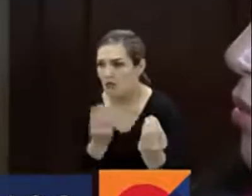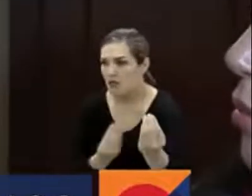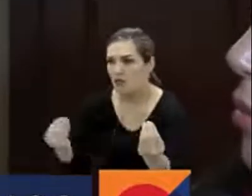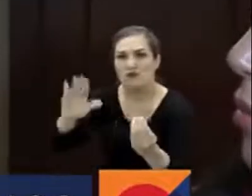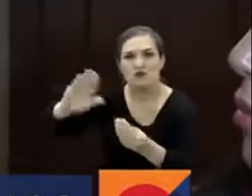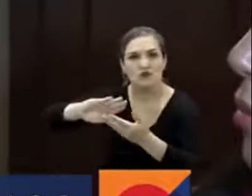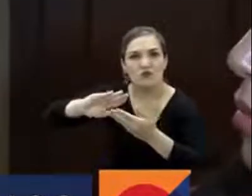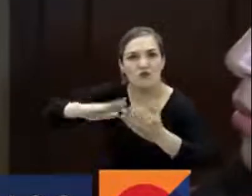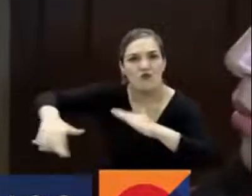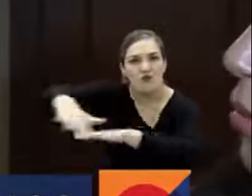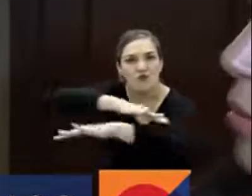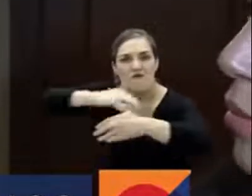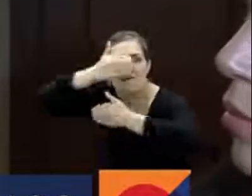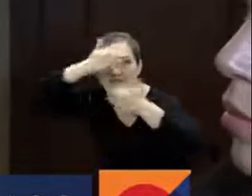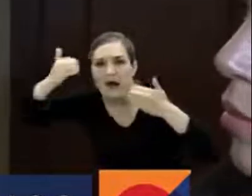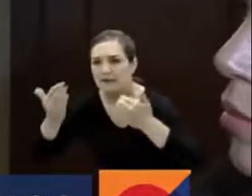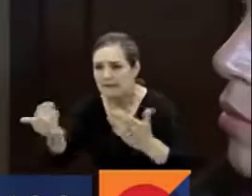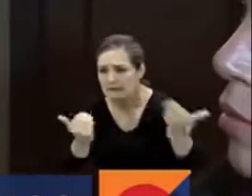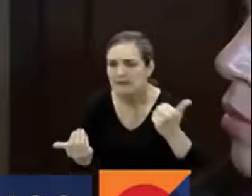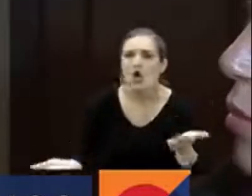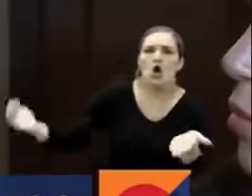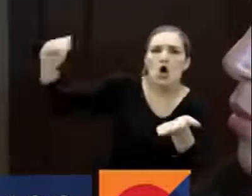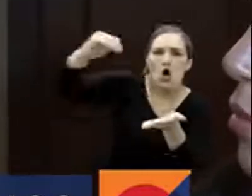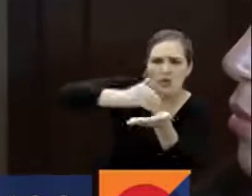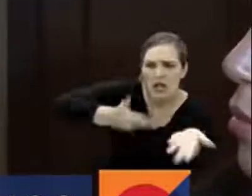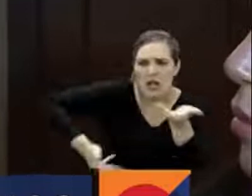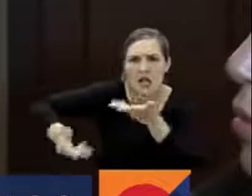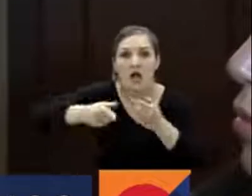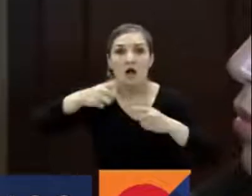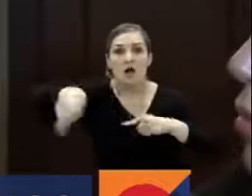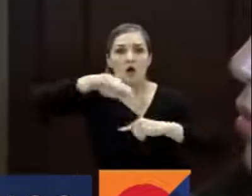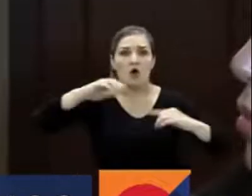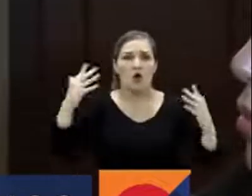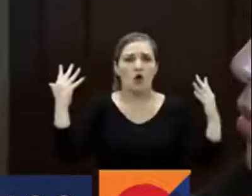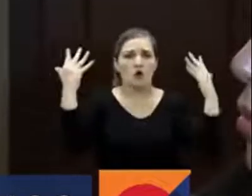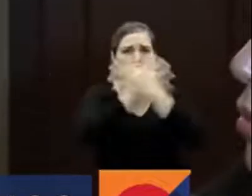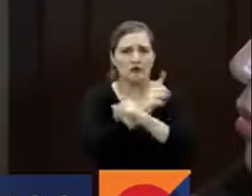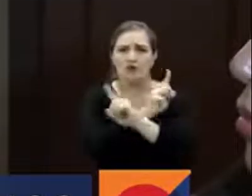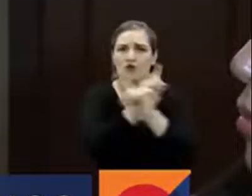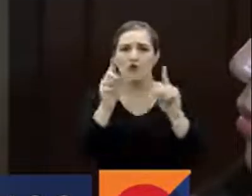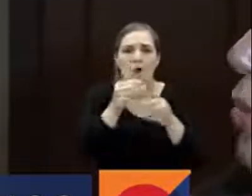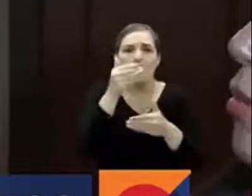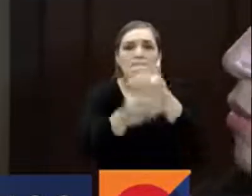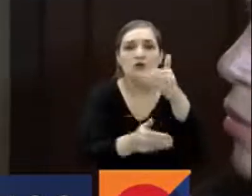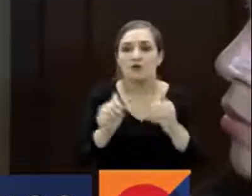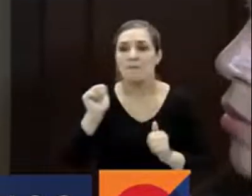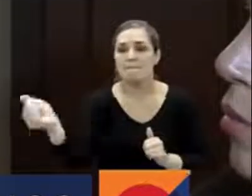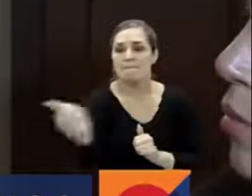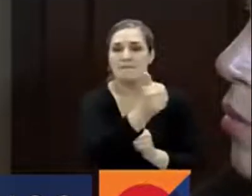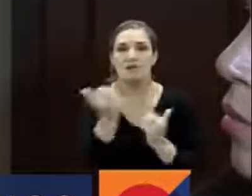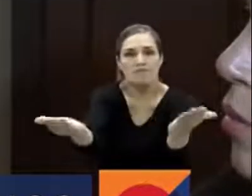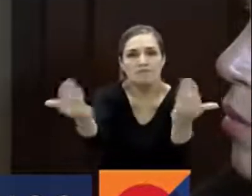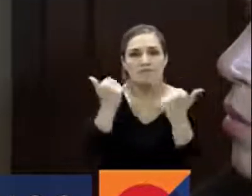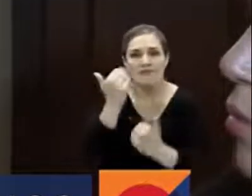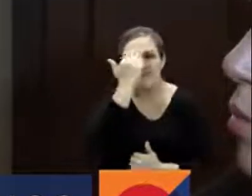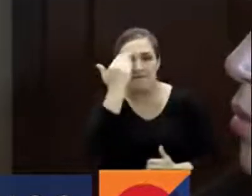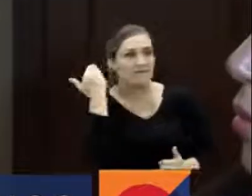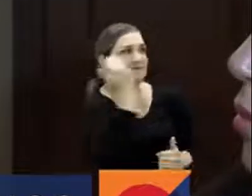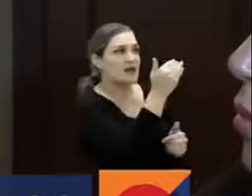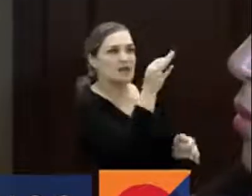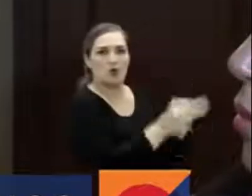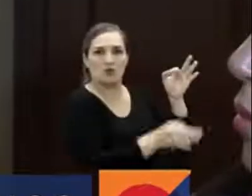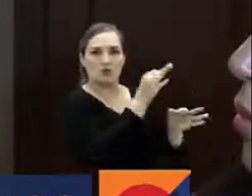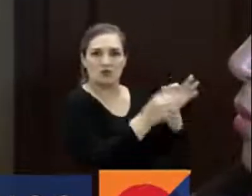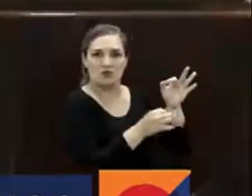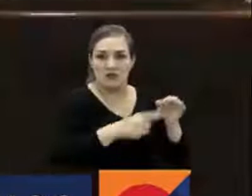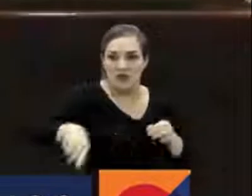plano radicalmente distinto para que no se confundan las cosas, un proceso de sometimiento a la justicia de las grandes organizaciones